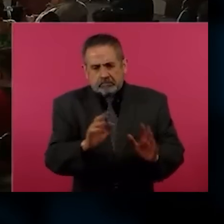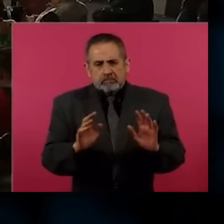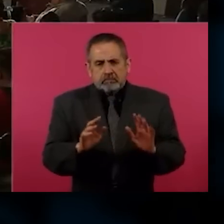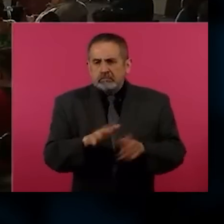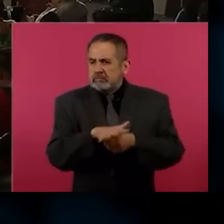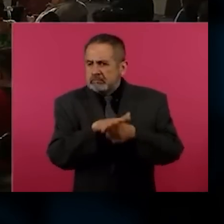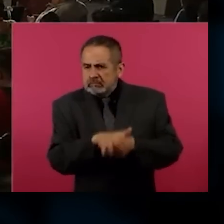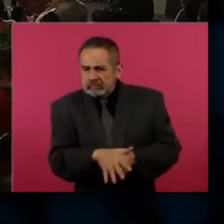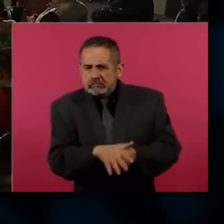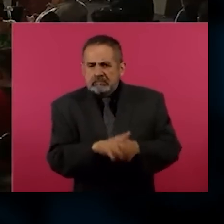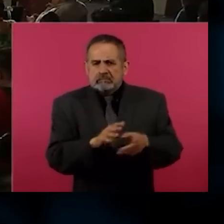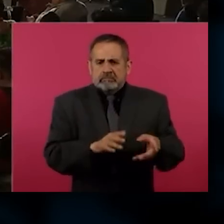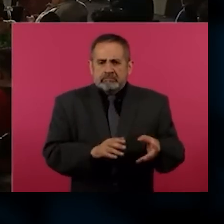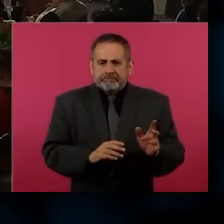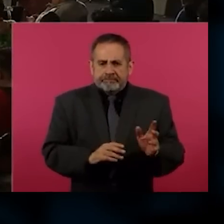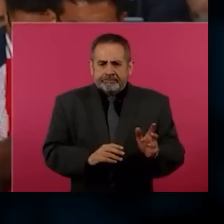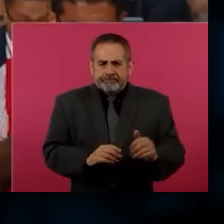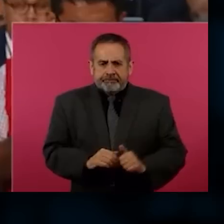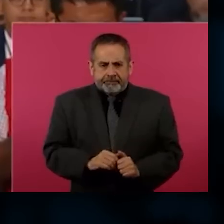presiones